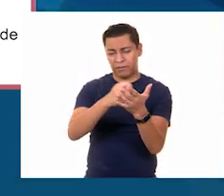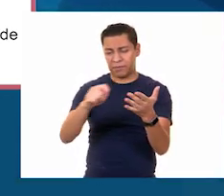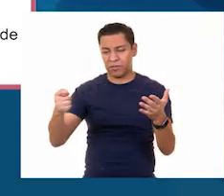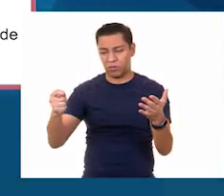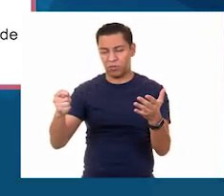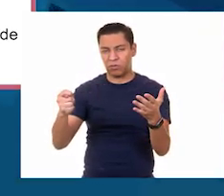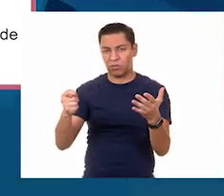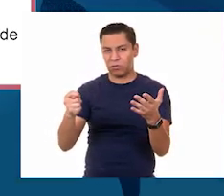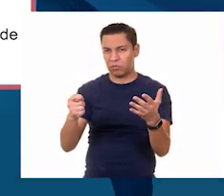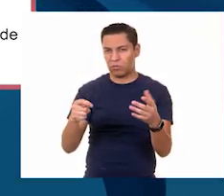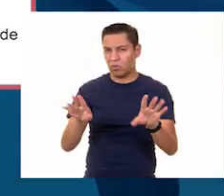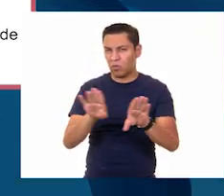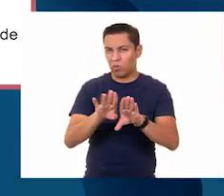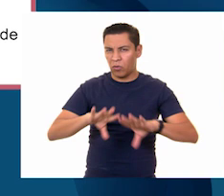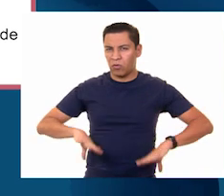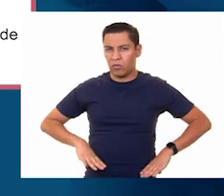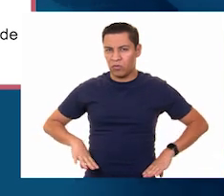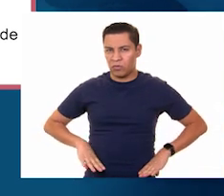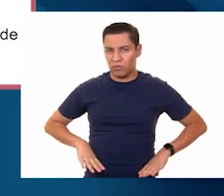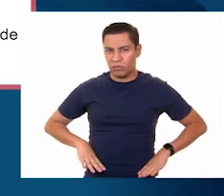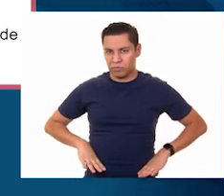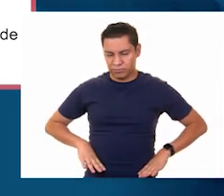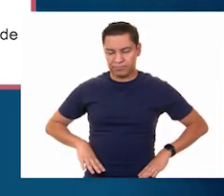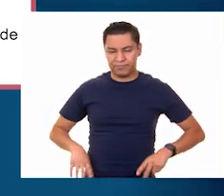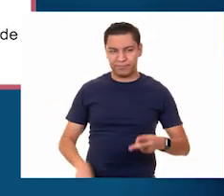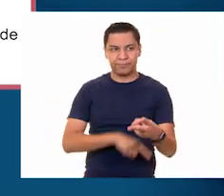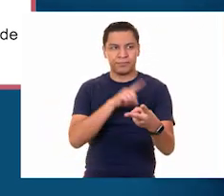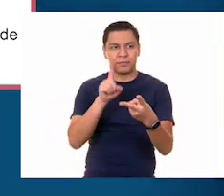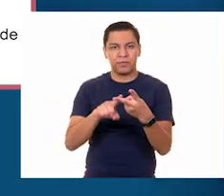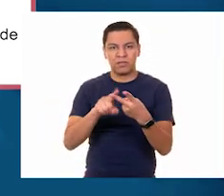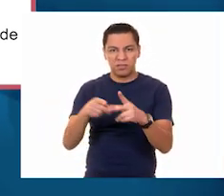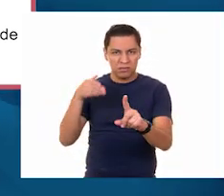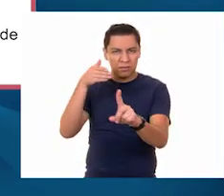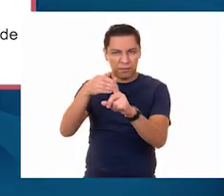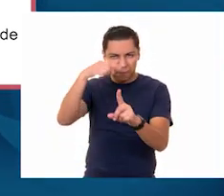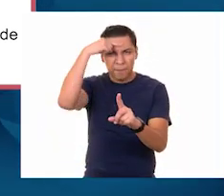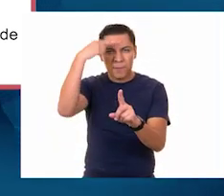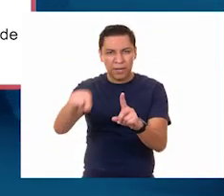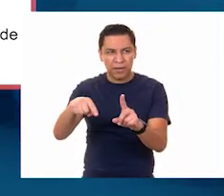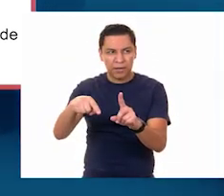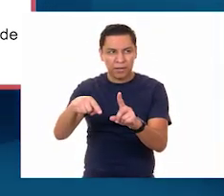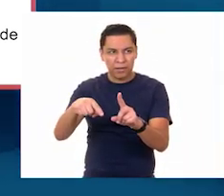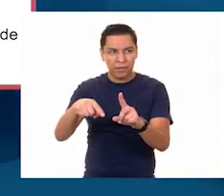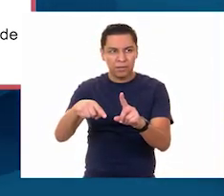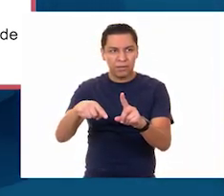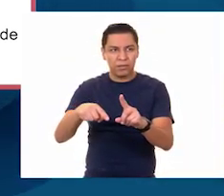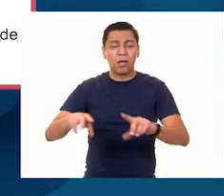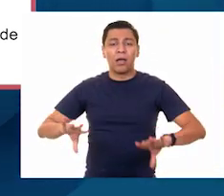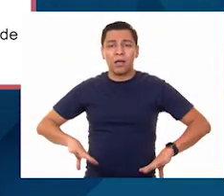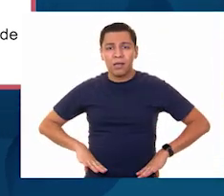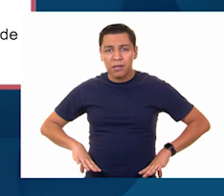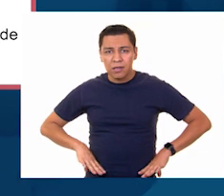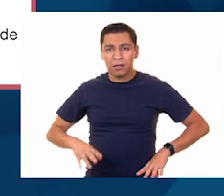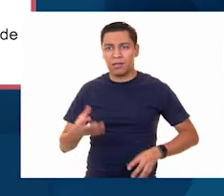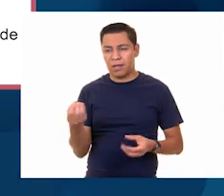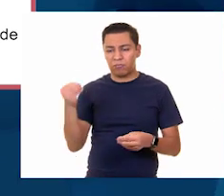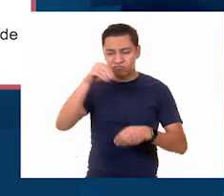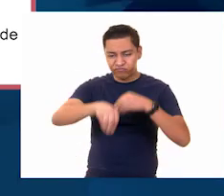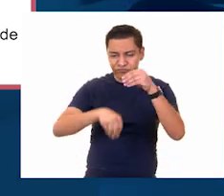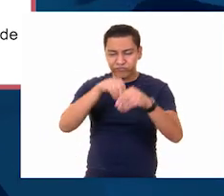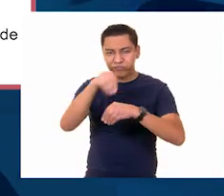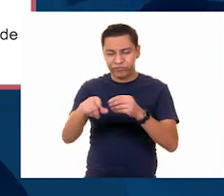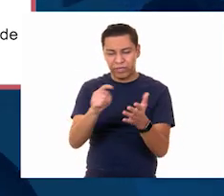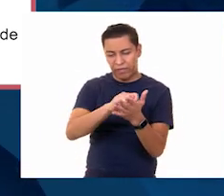¿De qué tratan? ¿Qué propósitos tienen? con qué recursos gráficos y de lenguaje